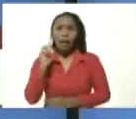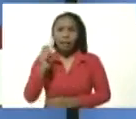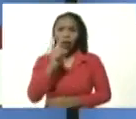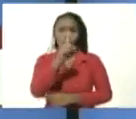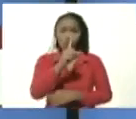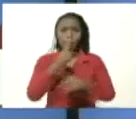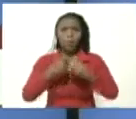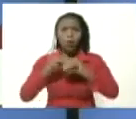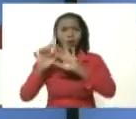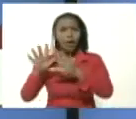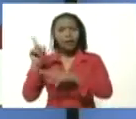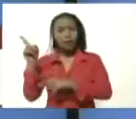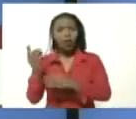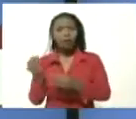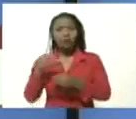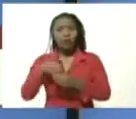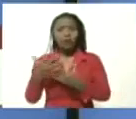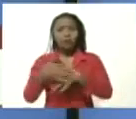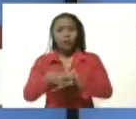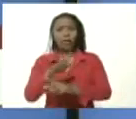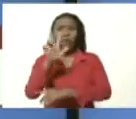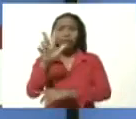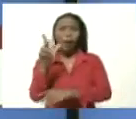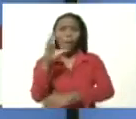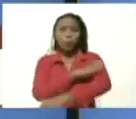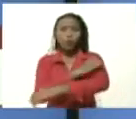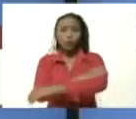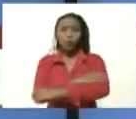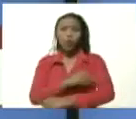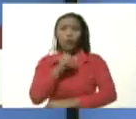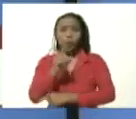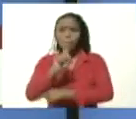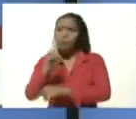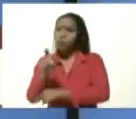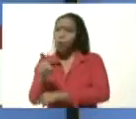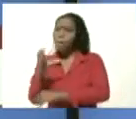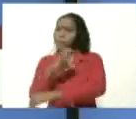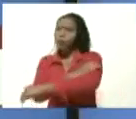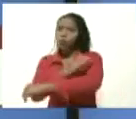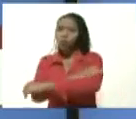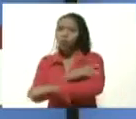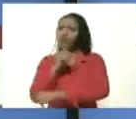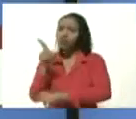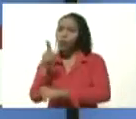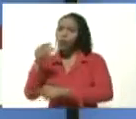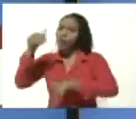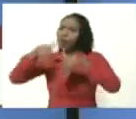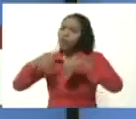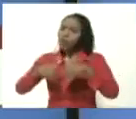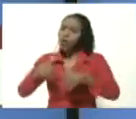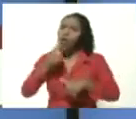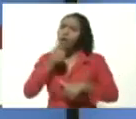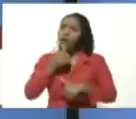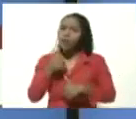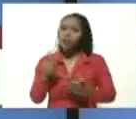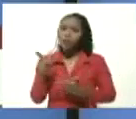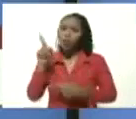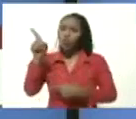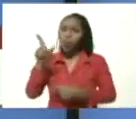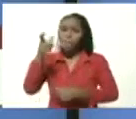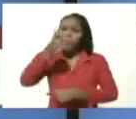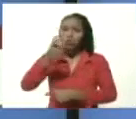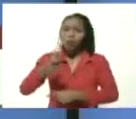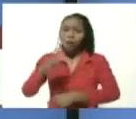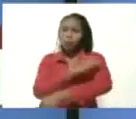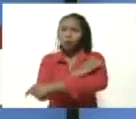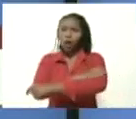1x10, incluye en su tarea tres opositores. Cuando usted le pregunta a un opositor, ¿tú vas a votar por tal persona de la oposición?